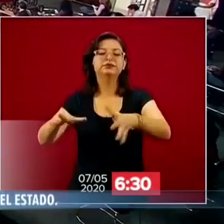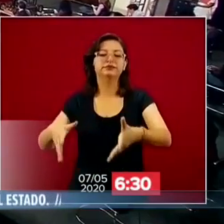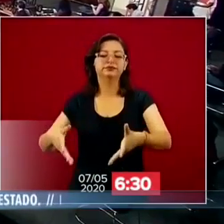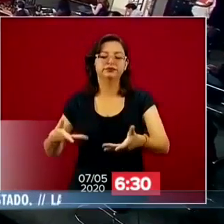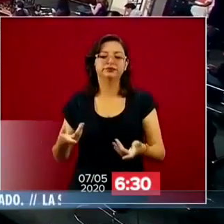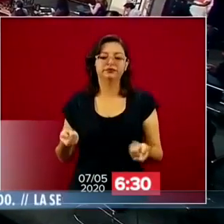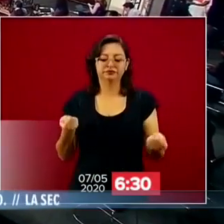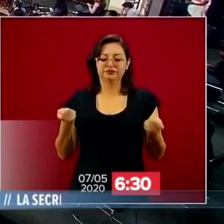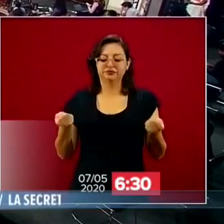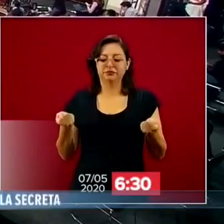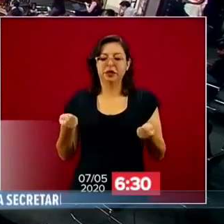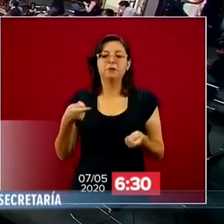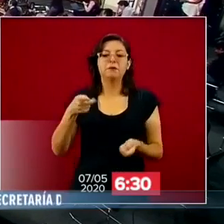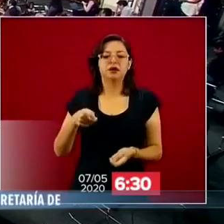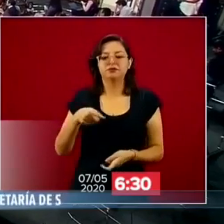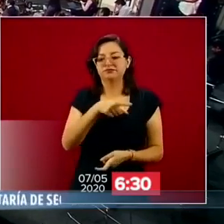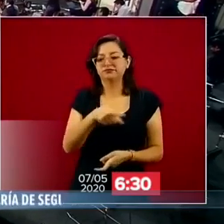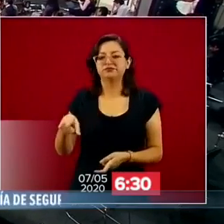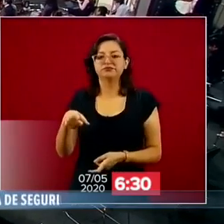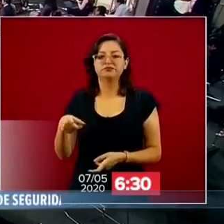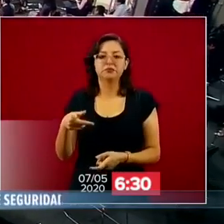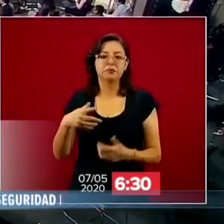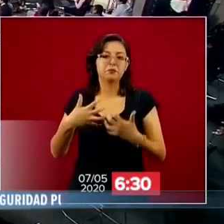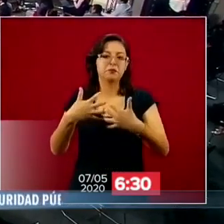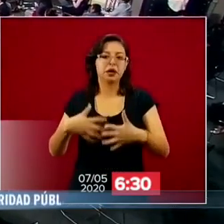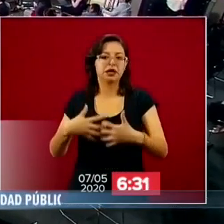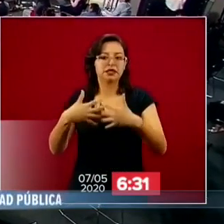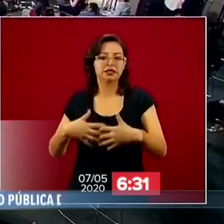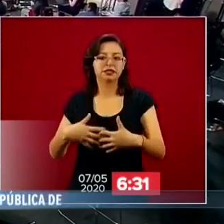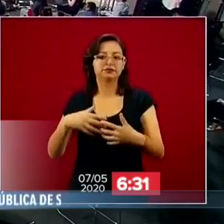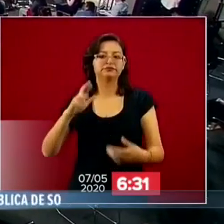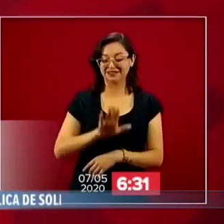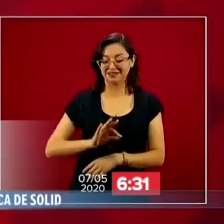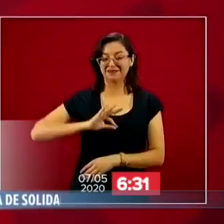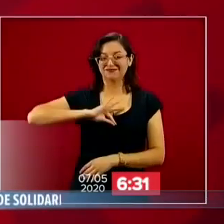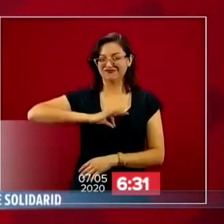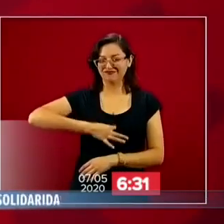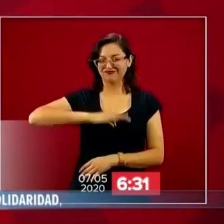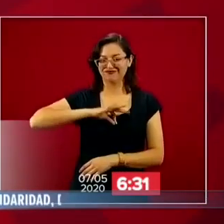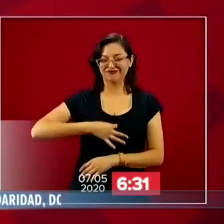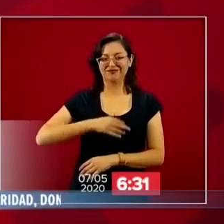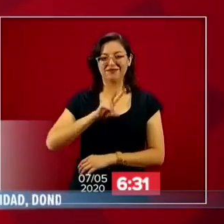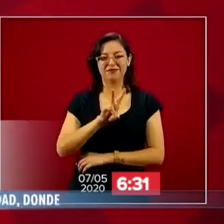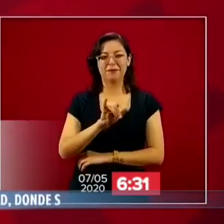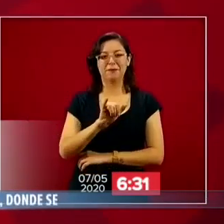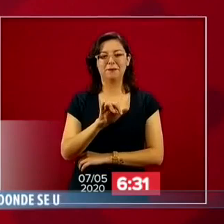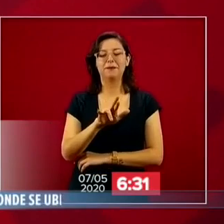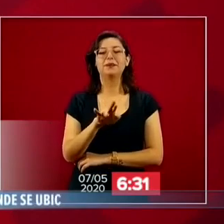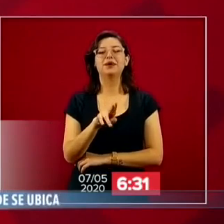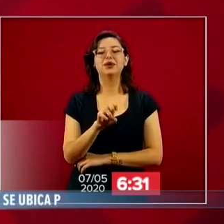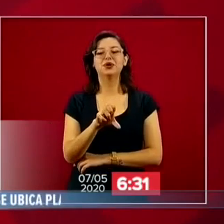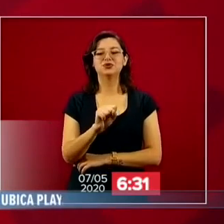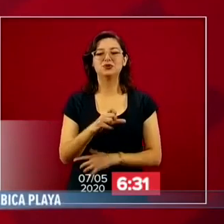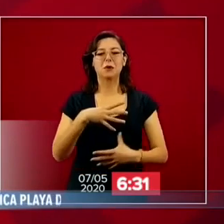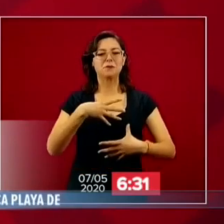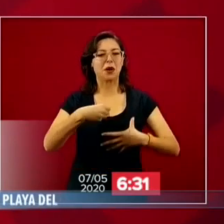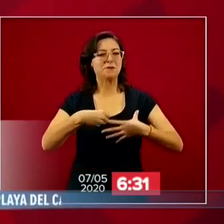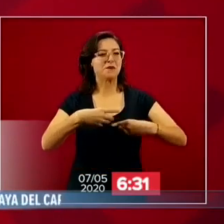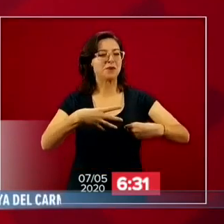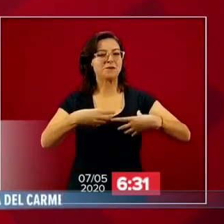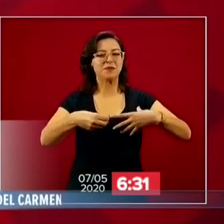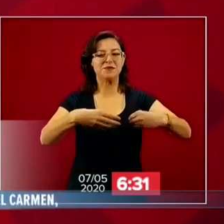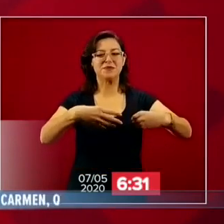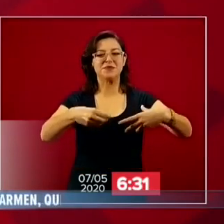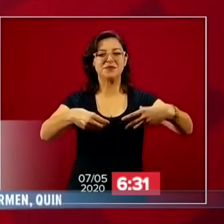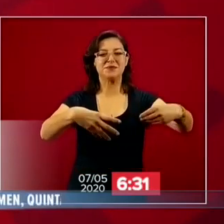proliferan, ese virus que se transmite y que